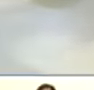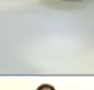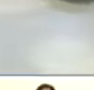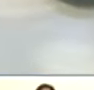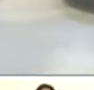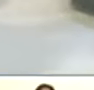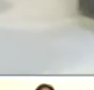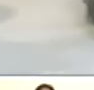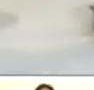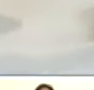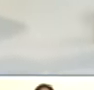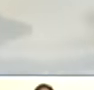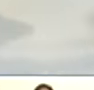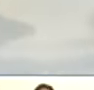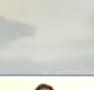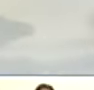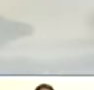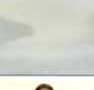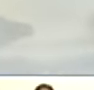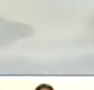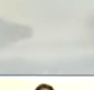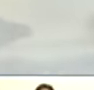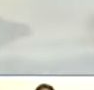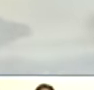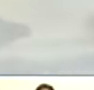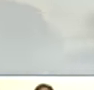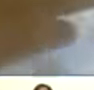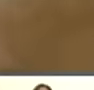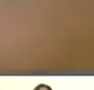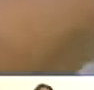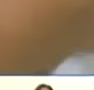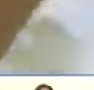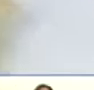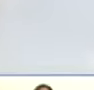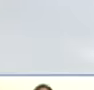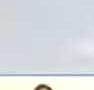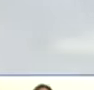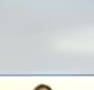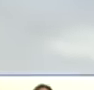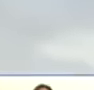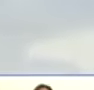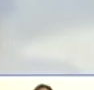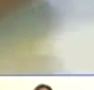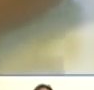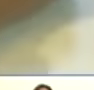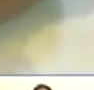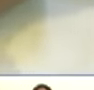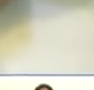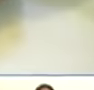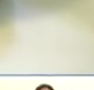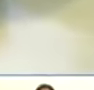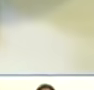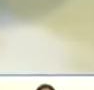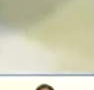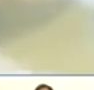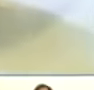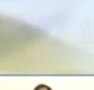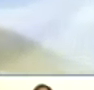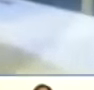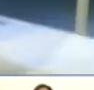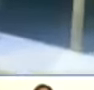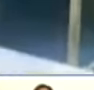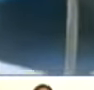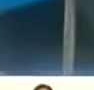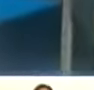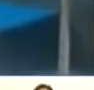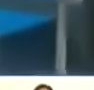mi firma para la historia. Quedará ahí por los siglos de los siglos. Cumplí con Venezuela,